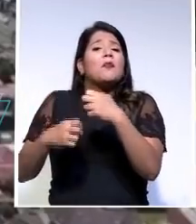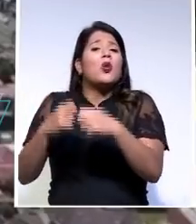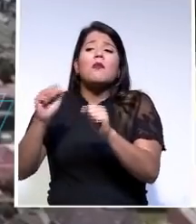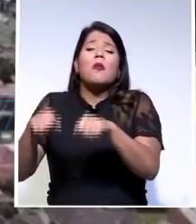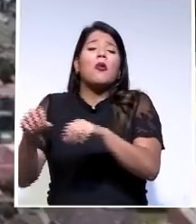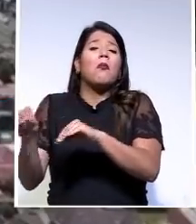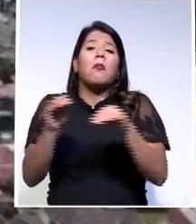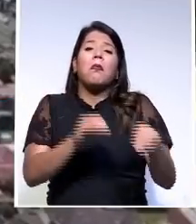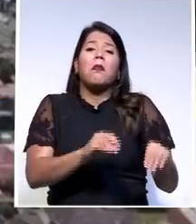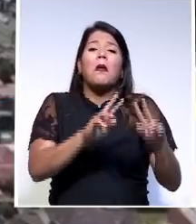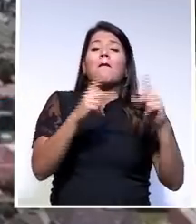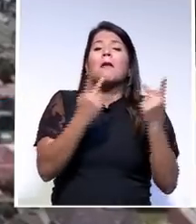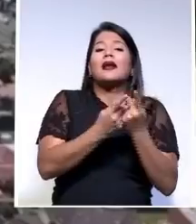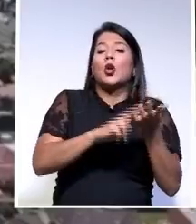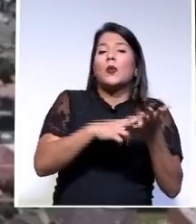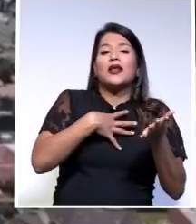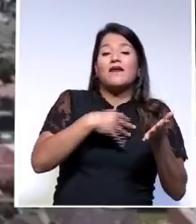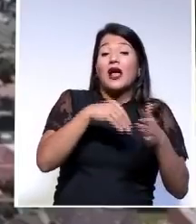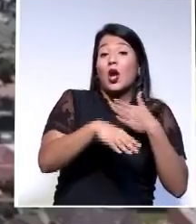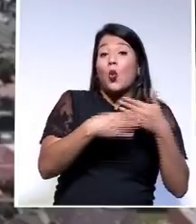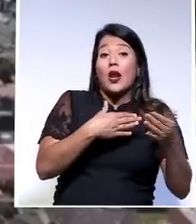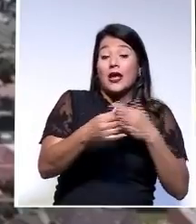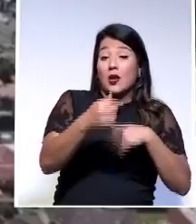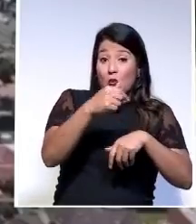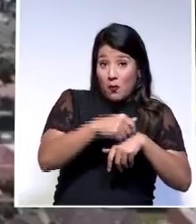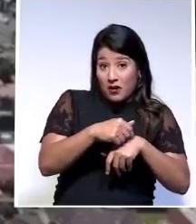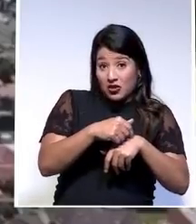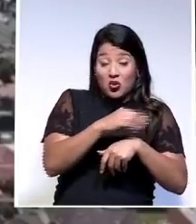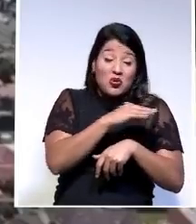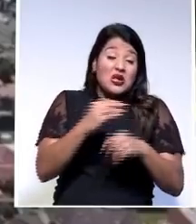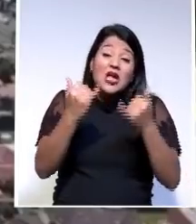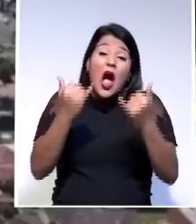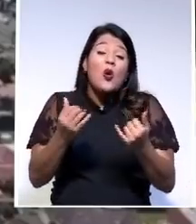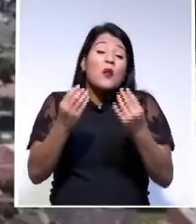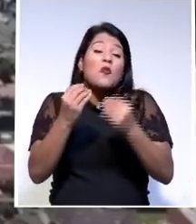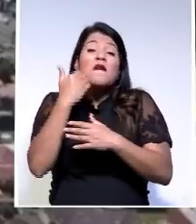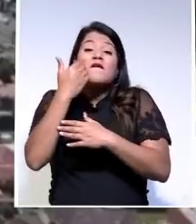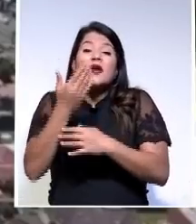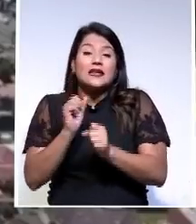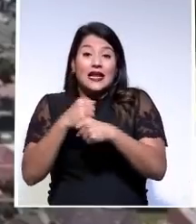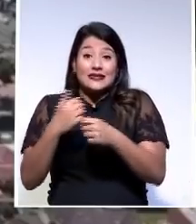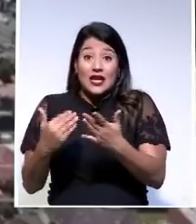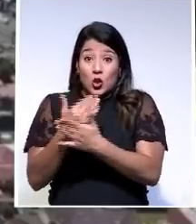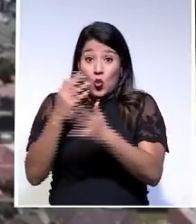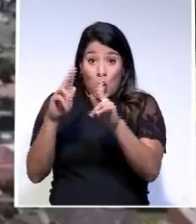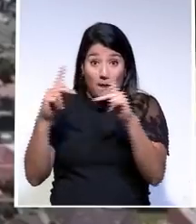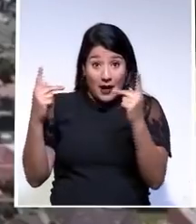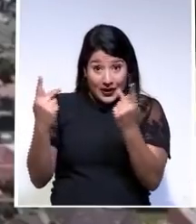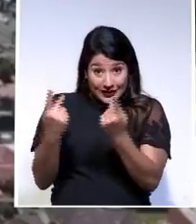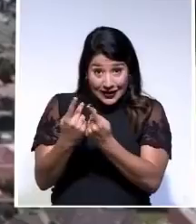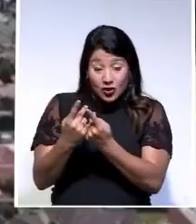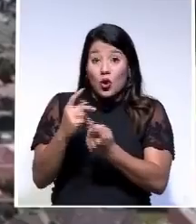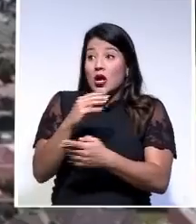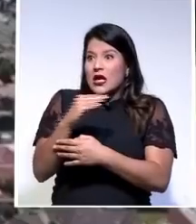coyuntural y que con la facilidad que puede formarse hoy en día una fuerza partidaria y ocuparse para